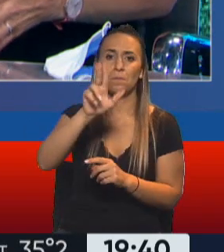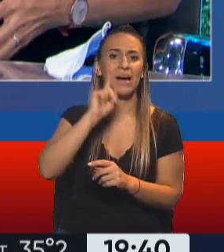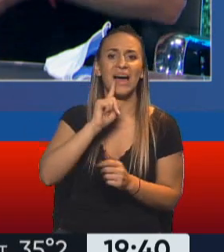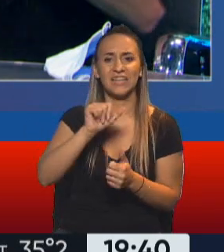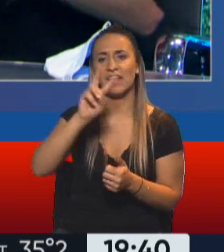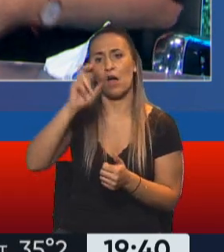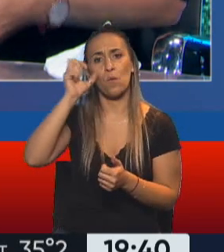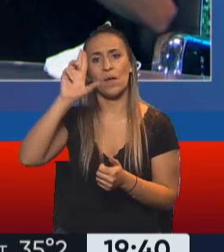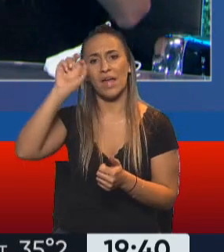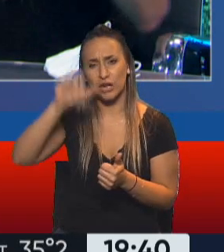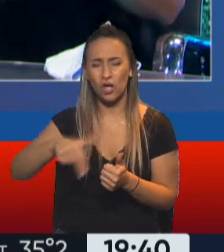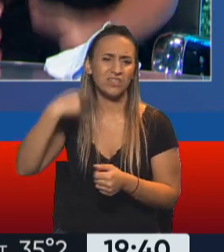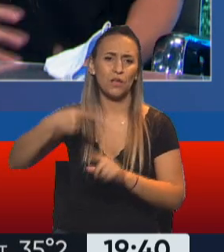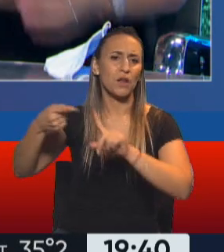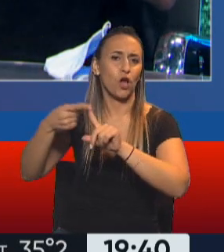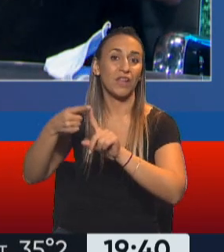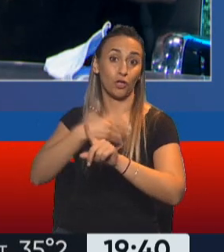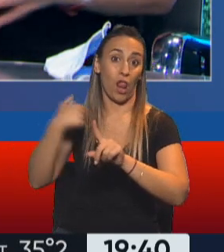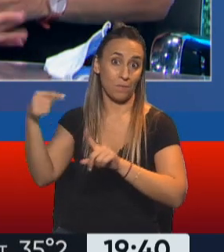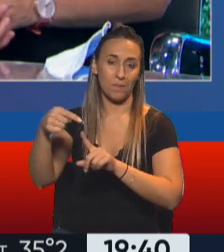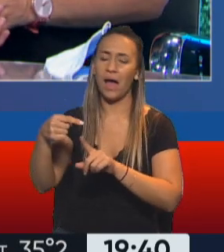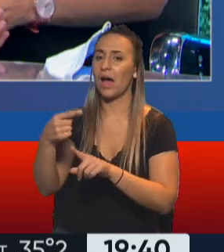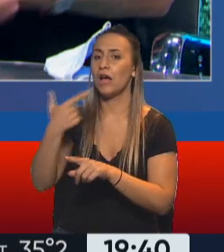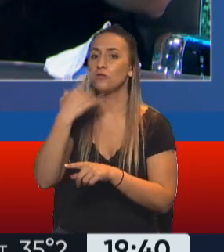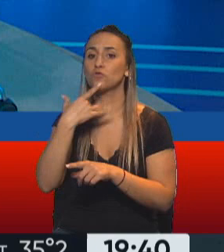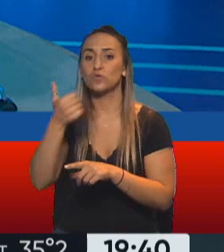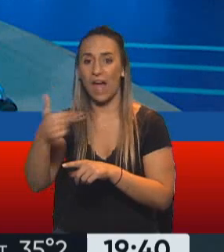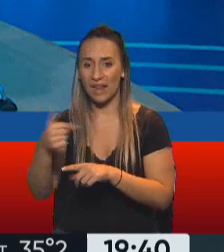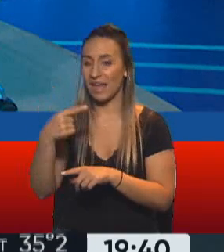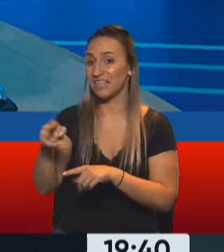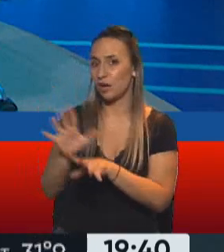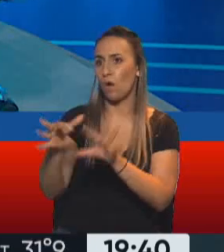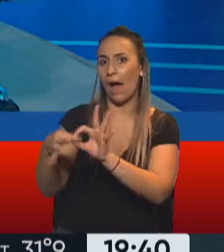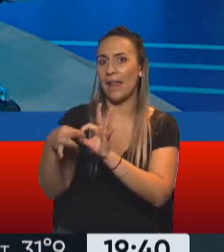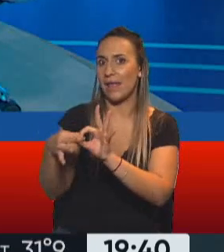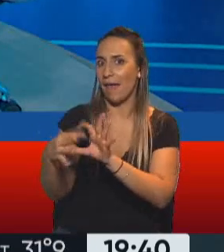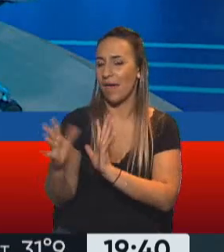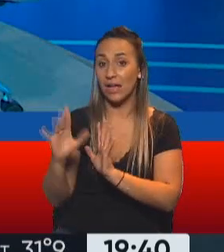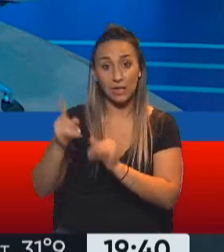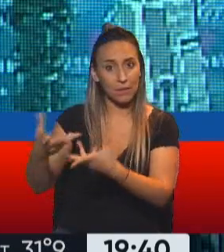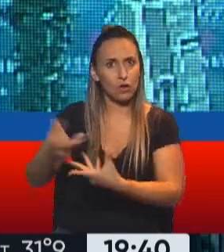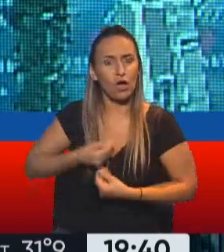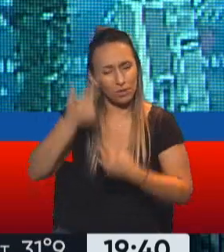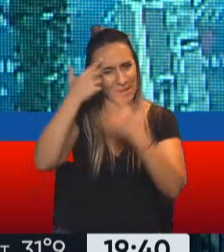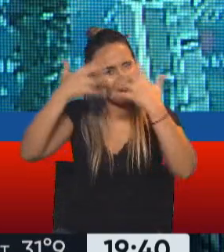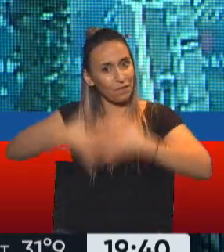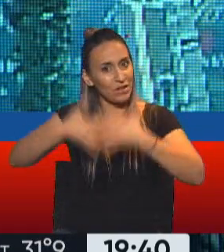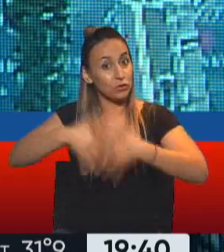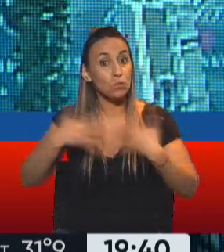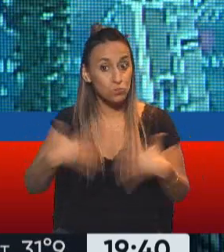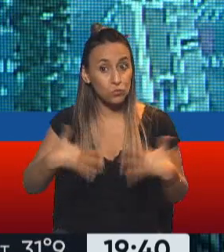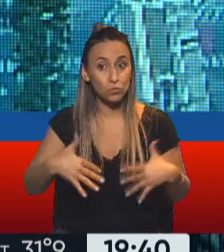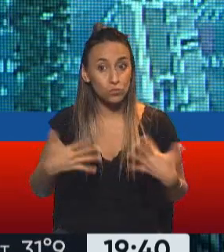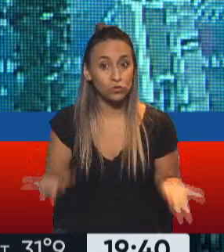mamá, con Susana, nos reunimos acá. Para nosotros es una gran aliada del Ministerio y que además nos ayuda a pensar mucho, ¿no? Cuando nos juntamos